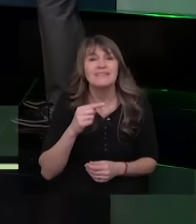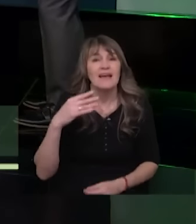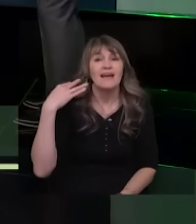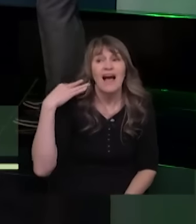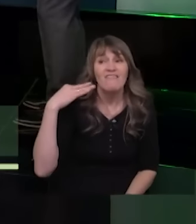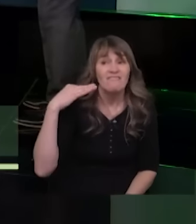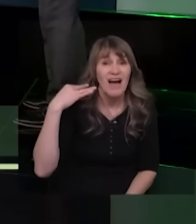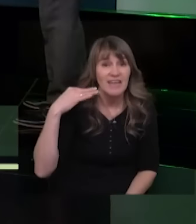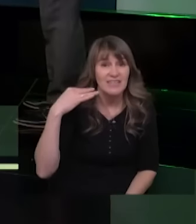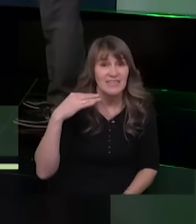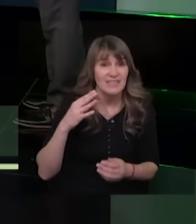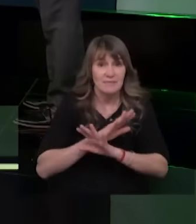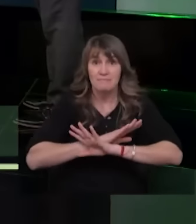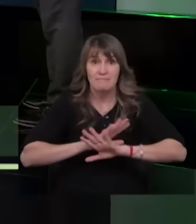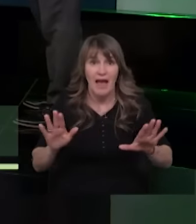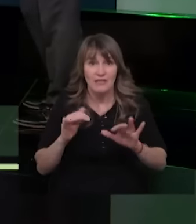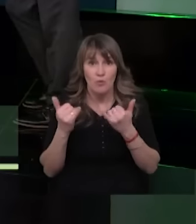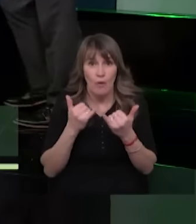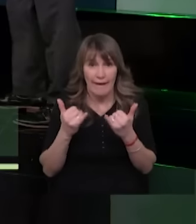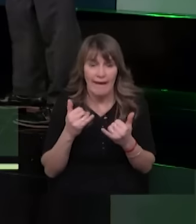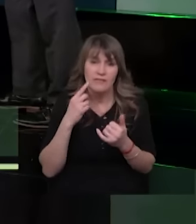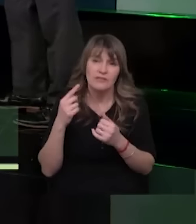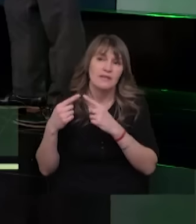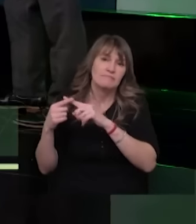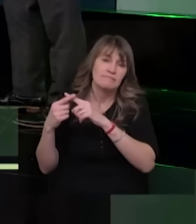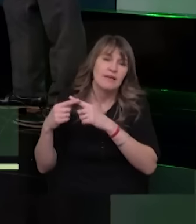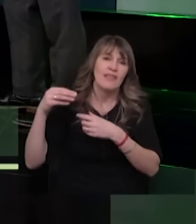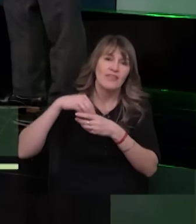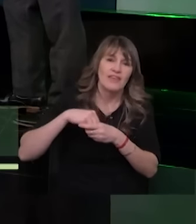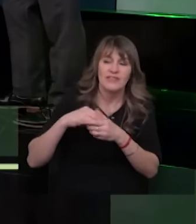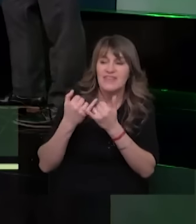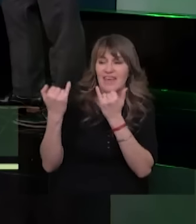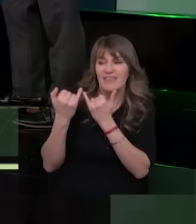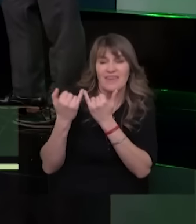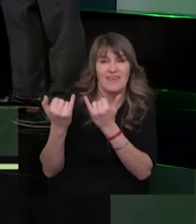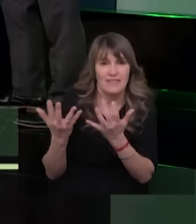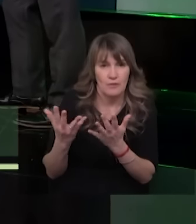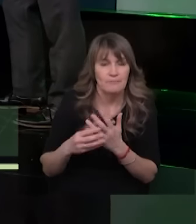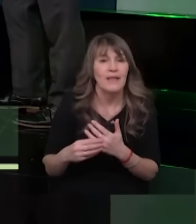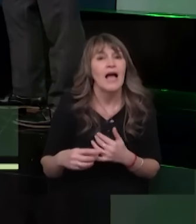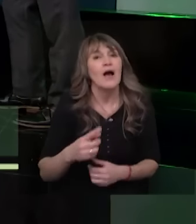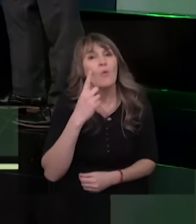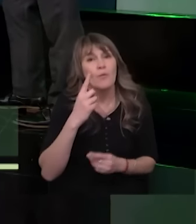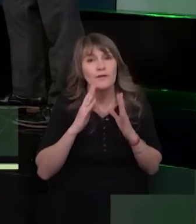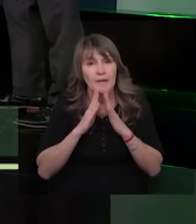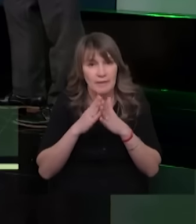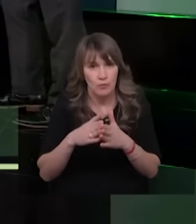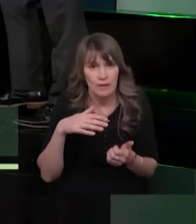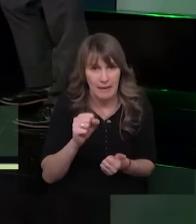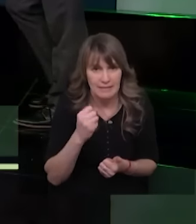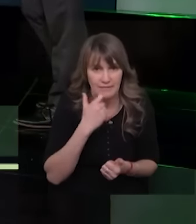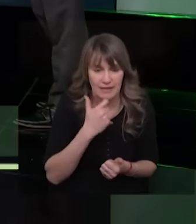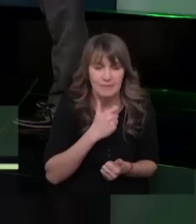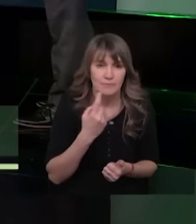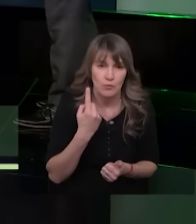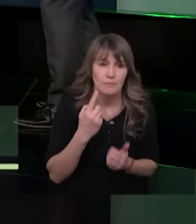digo esto haciendo memoria de lo que se discutió a nivel futbolero en en los últimos días nos queda una pregunta más nos queda una pregunta más y acá lo